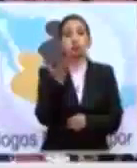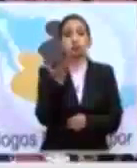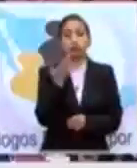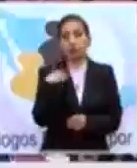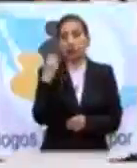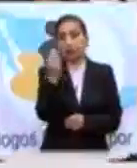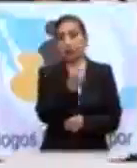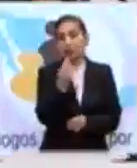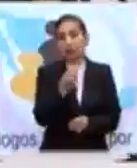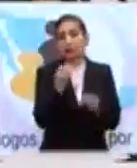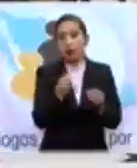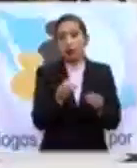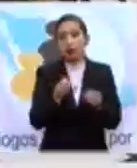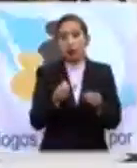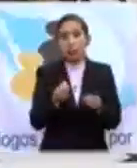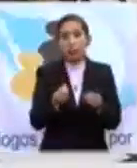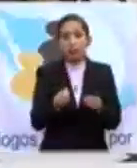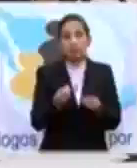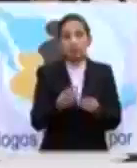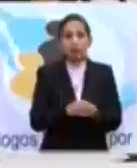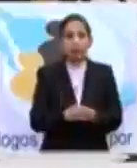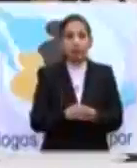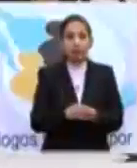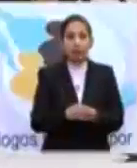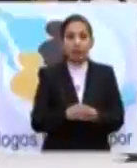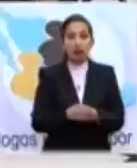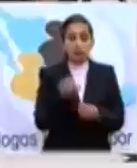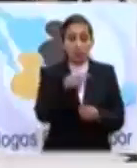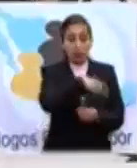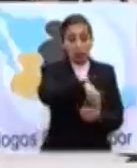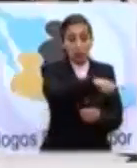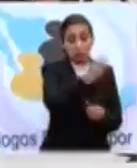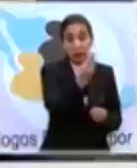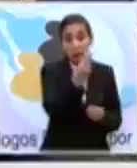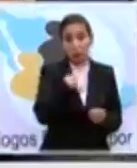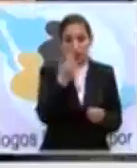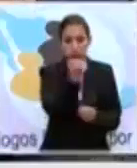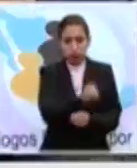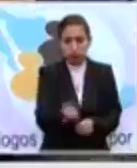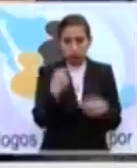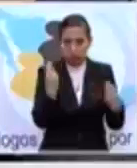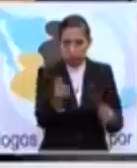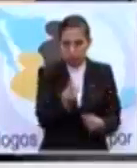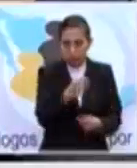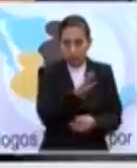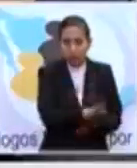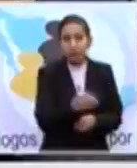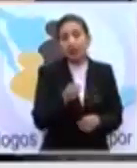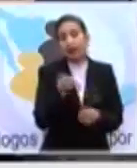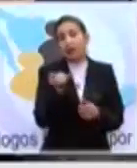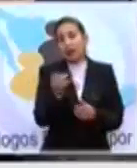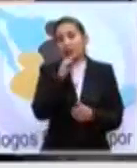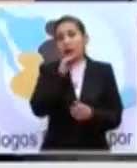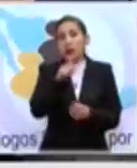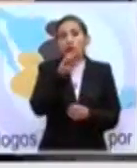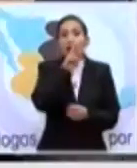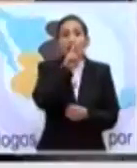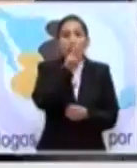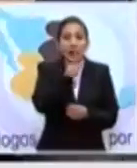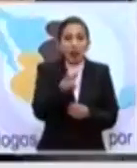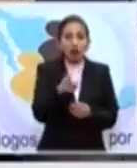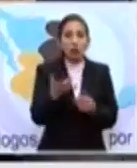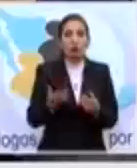se requiere de mucha de esta mano, pero mano de obra calificada. También, obviamente, una mejora